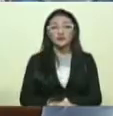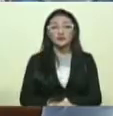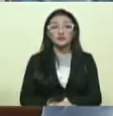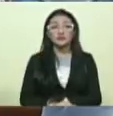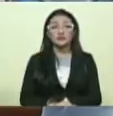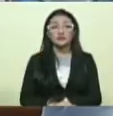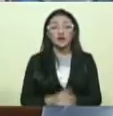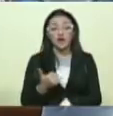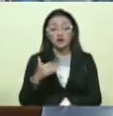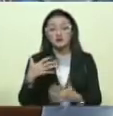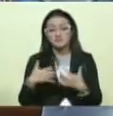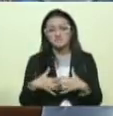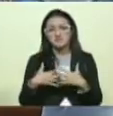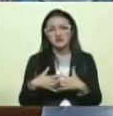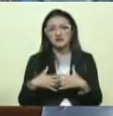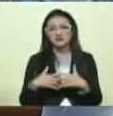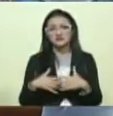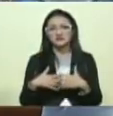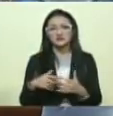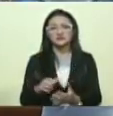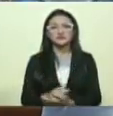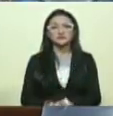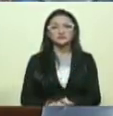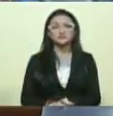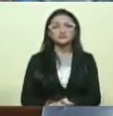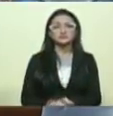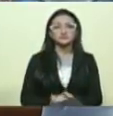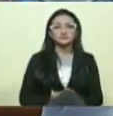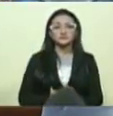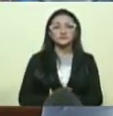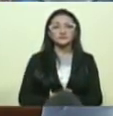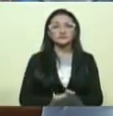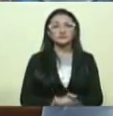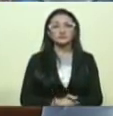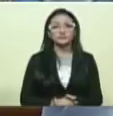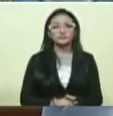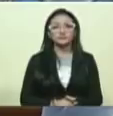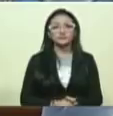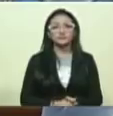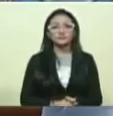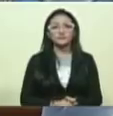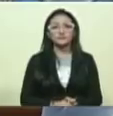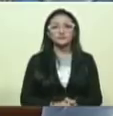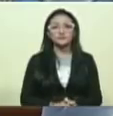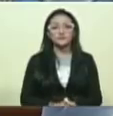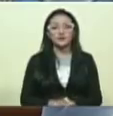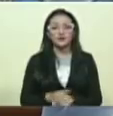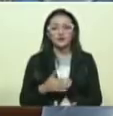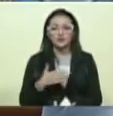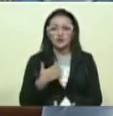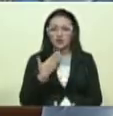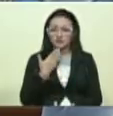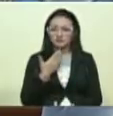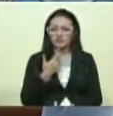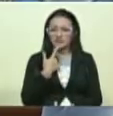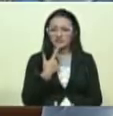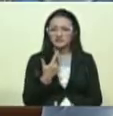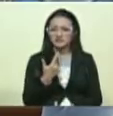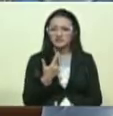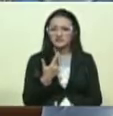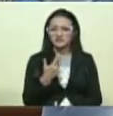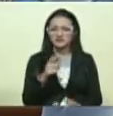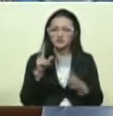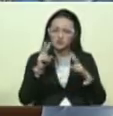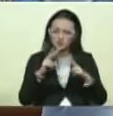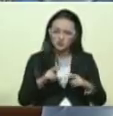sus empresas. Quiero expresar que lo que hemos indagado a nivel